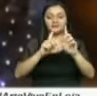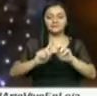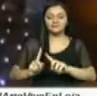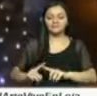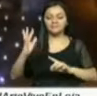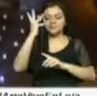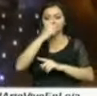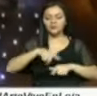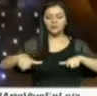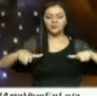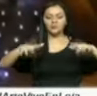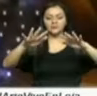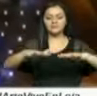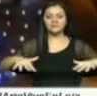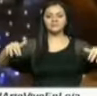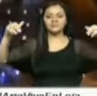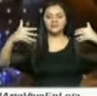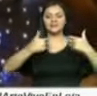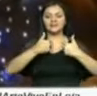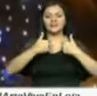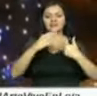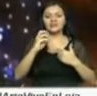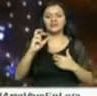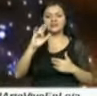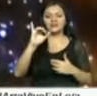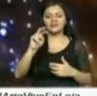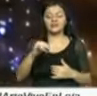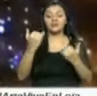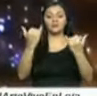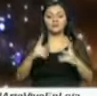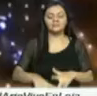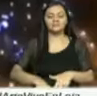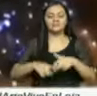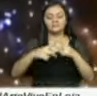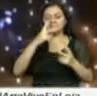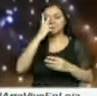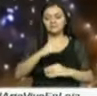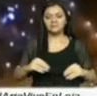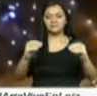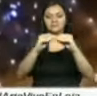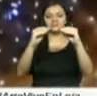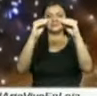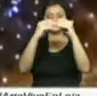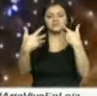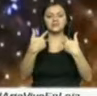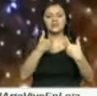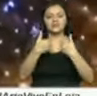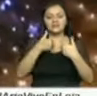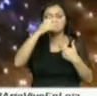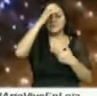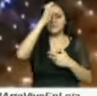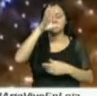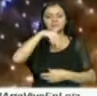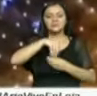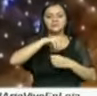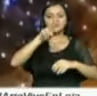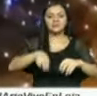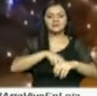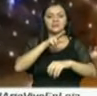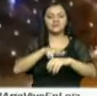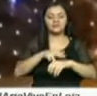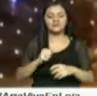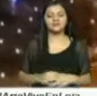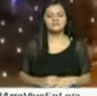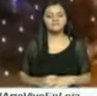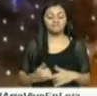dimensión del Teatro Benjamín Carrión, que desde hoy se suma al arte y la cultura nacional.